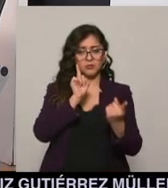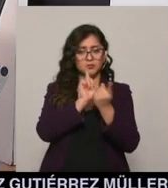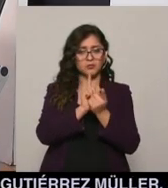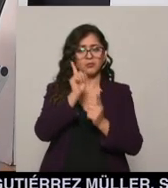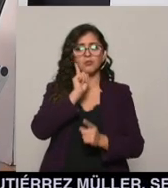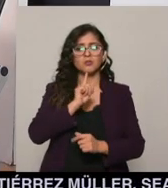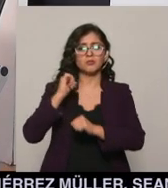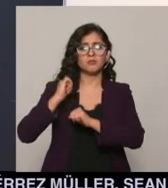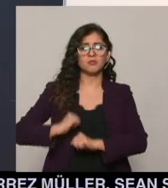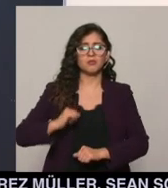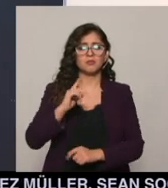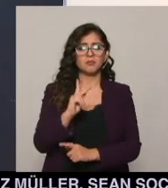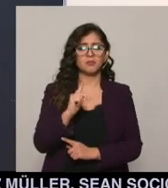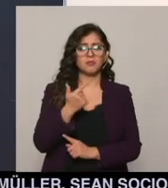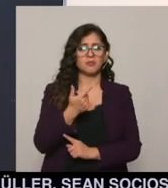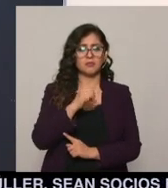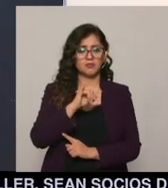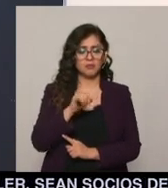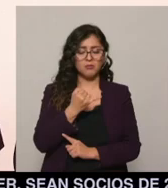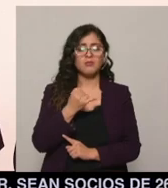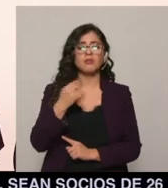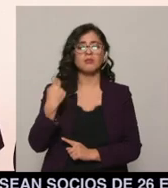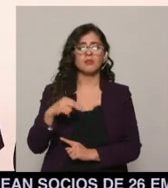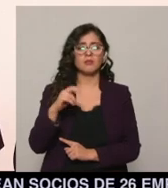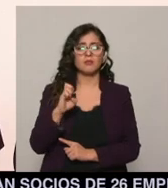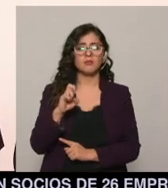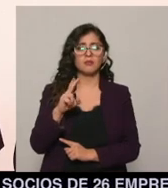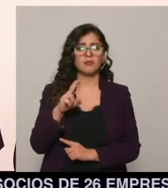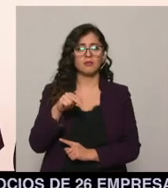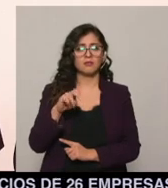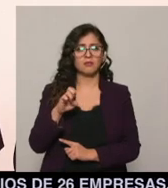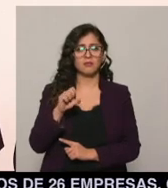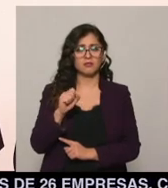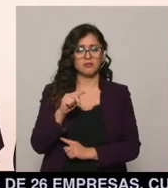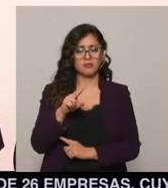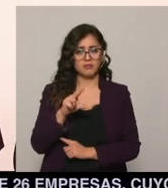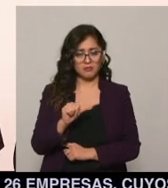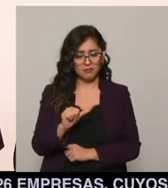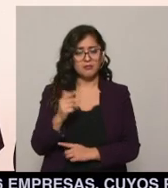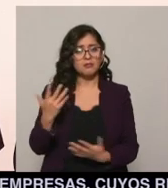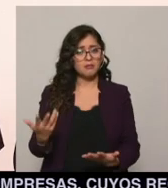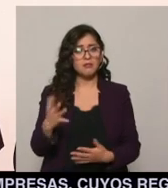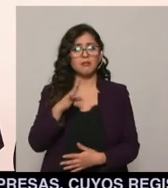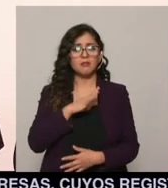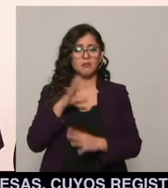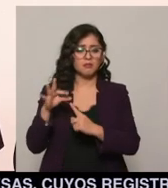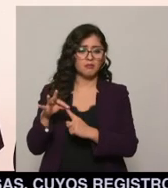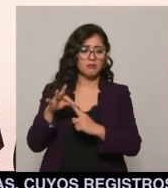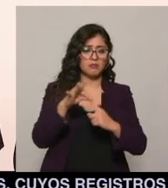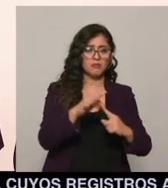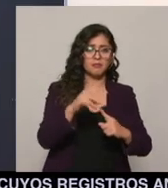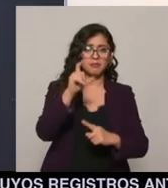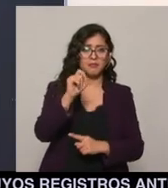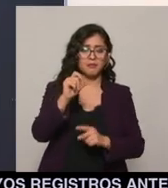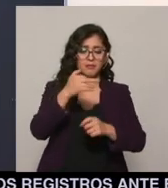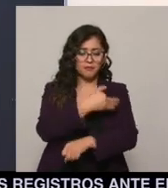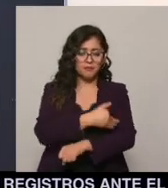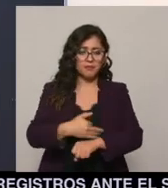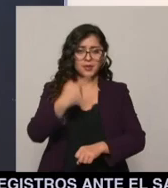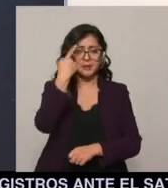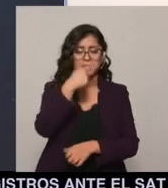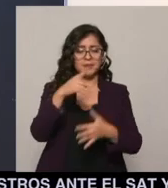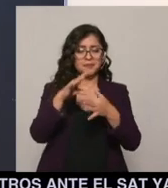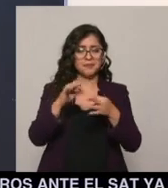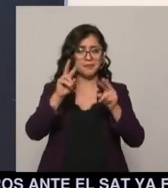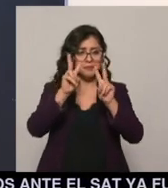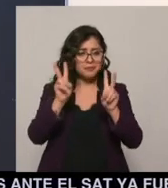Justicia de la Ciudad de México, Ernestina Godoy, que incluso has llevado a 20 familias para que aborden estos temas. Cuéntame